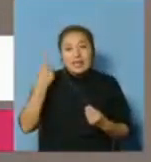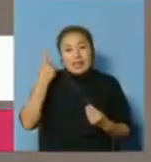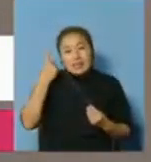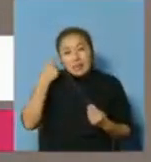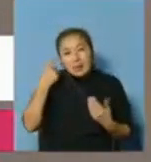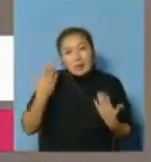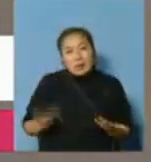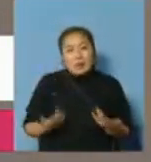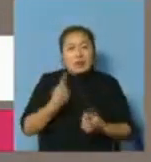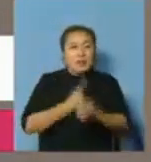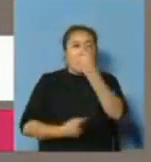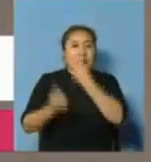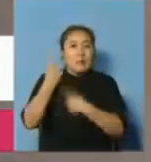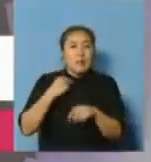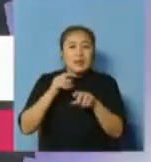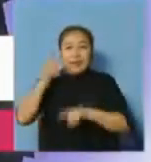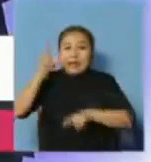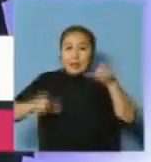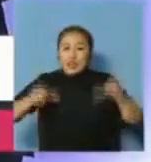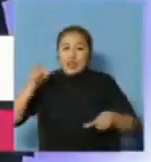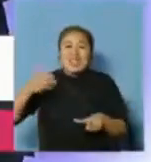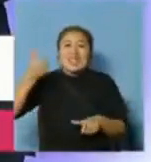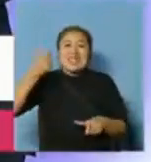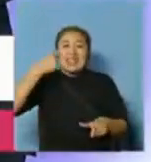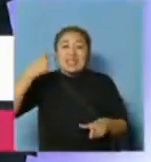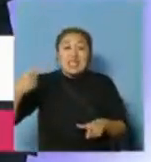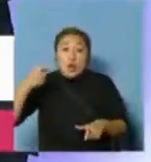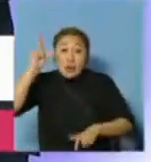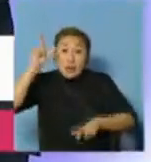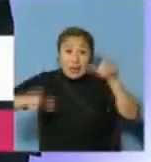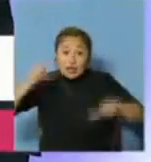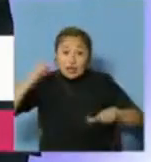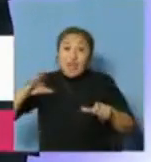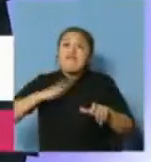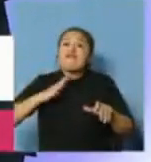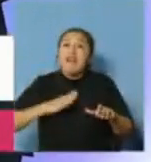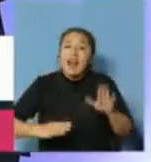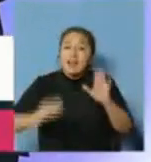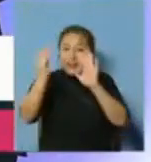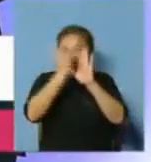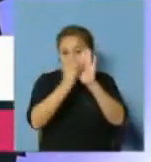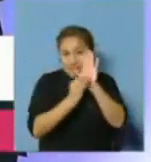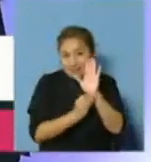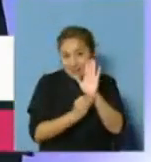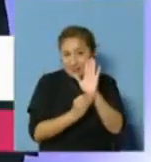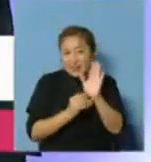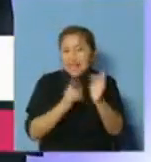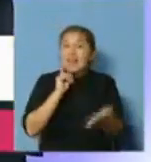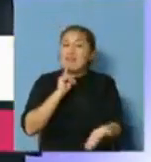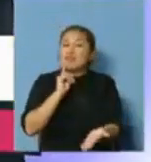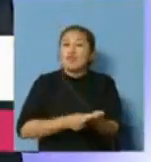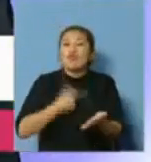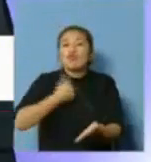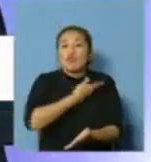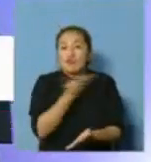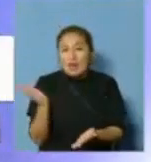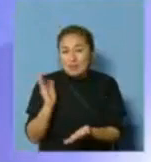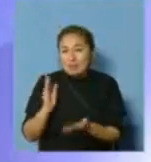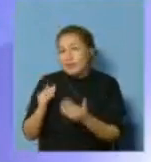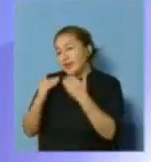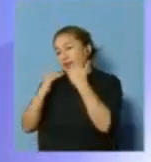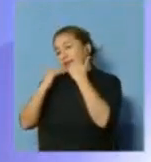tiene que tener la respuesta de la población 65 mil beneficiarios que todavía no se adhirieron a la tarifa social bien jorge